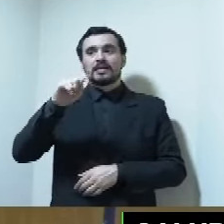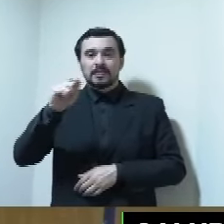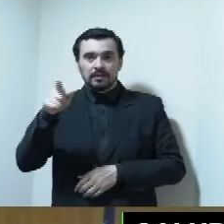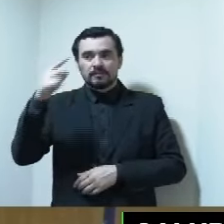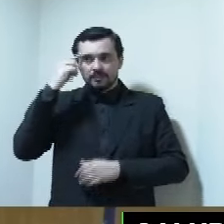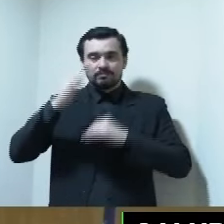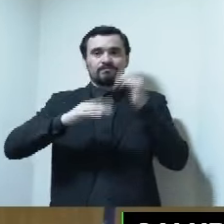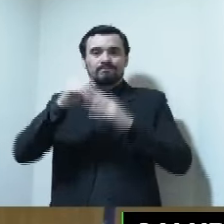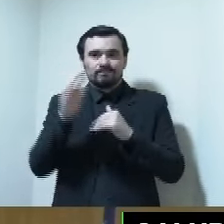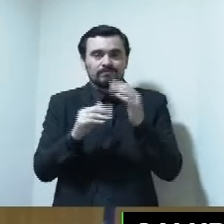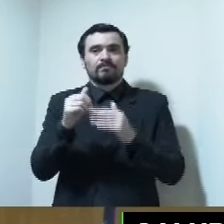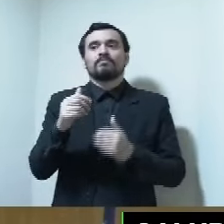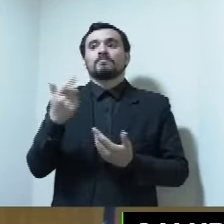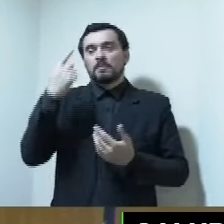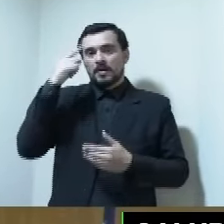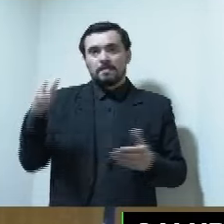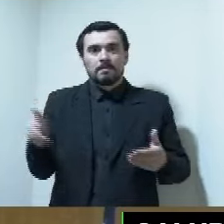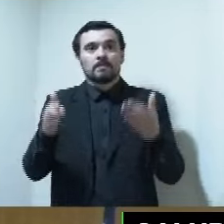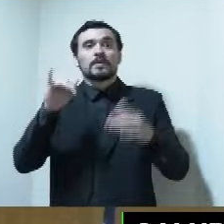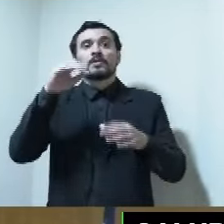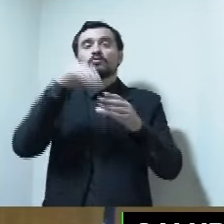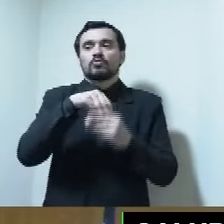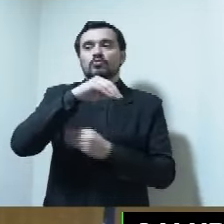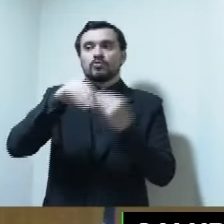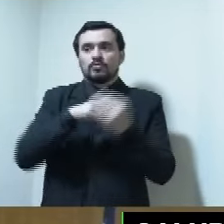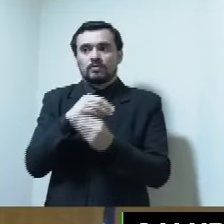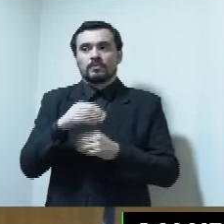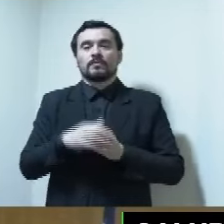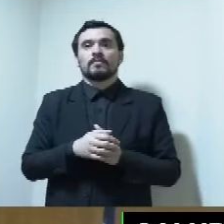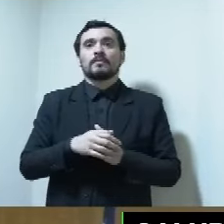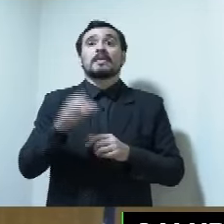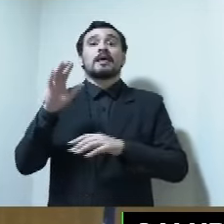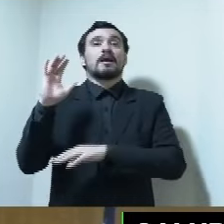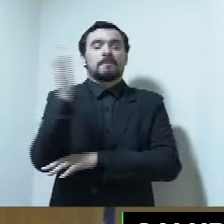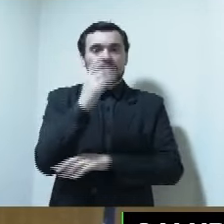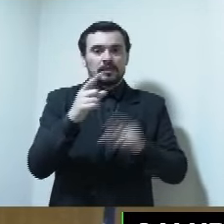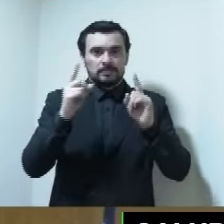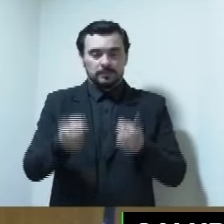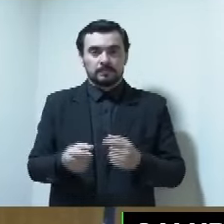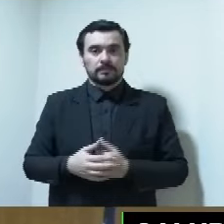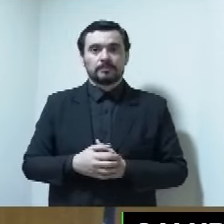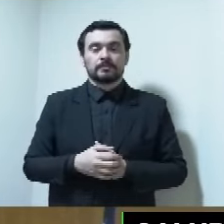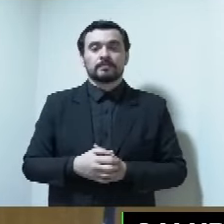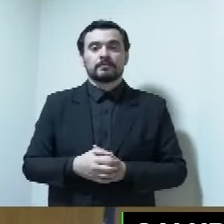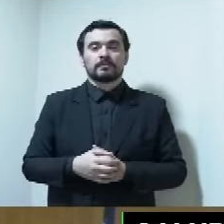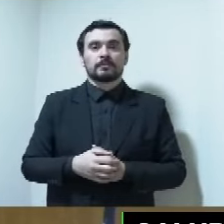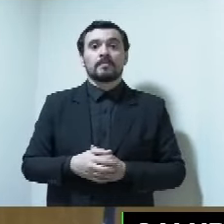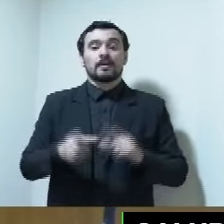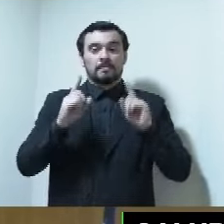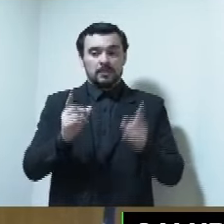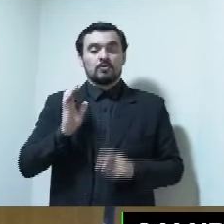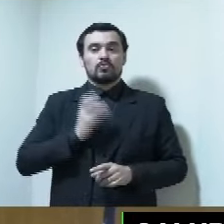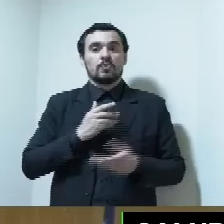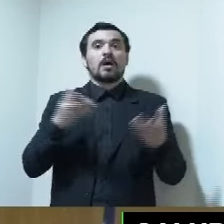infraestructura y urbanismo, promoviendo la inclusión social y la sostenibilidad ambiental. También estamos llevando a